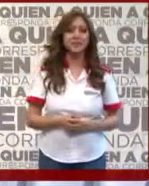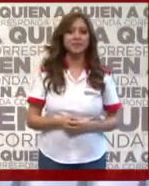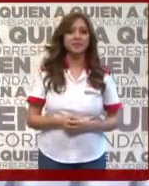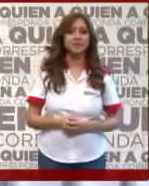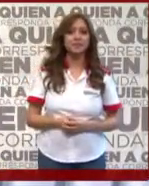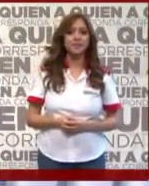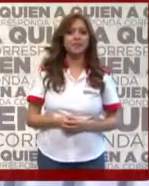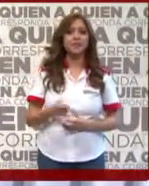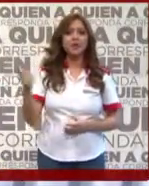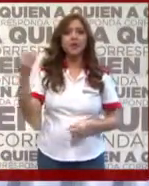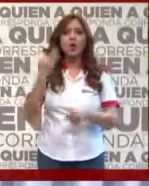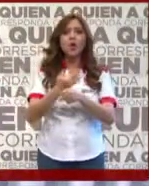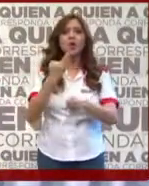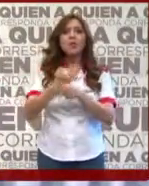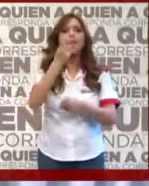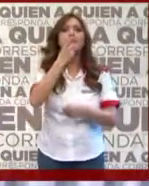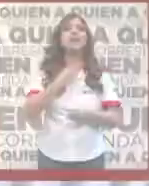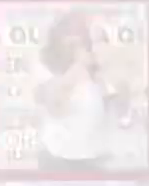favor.